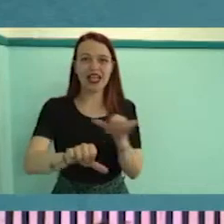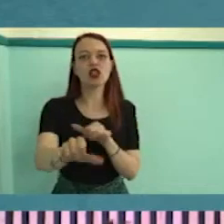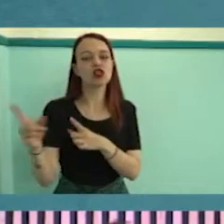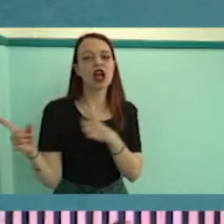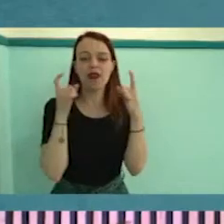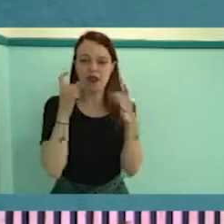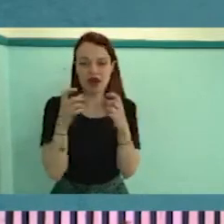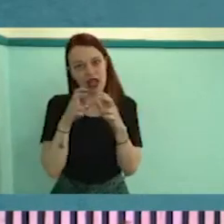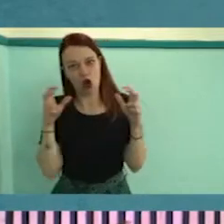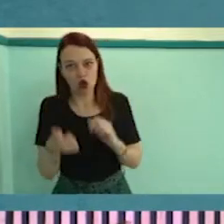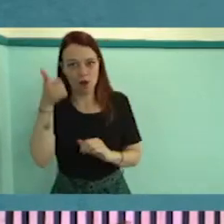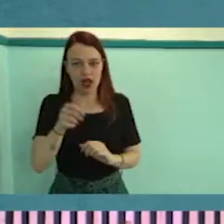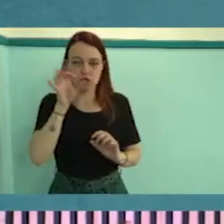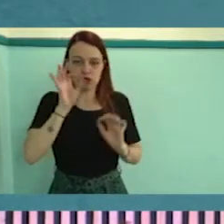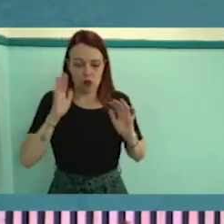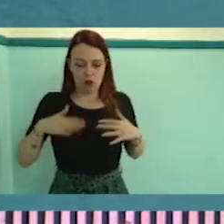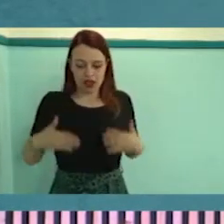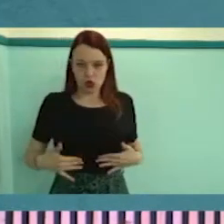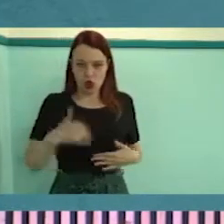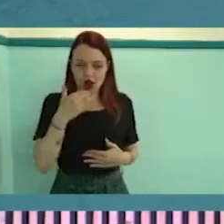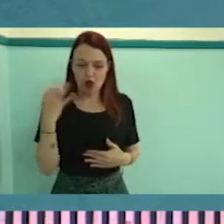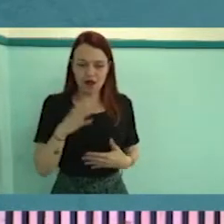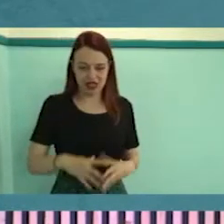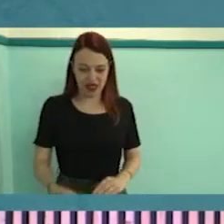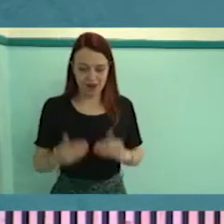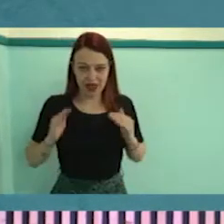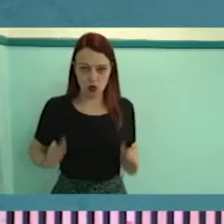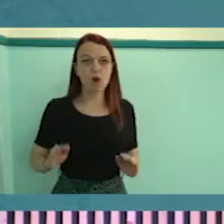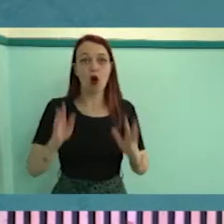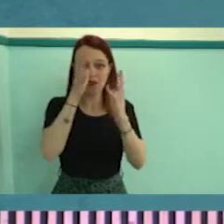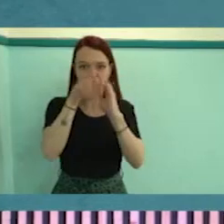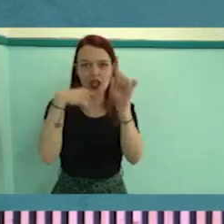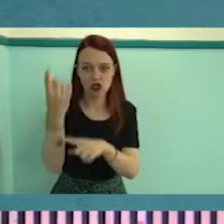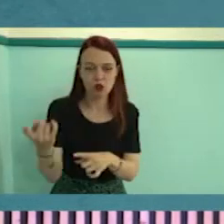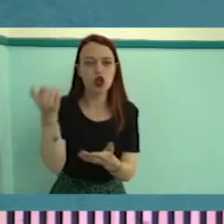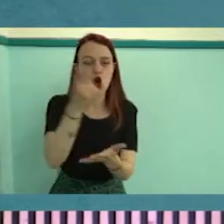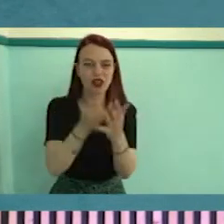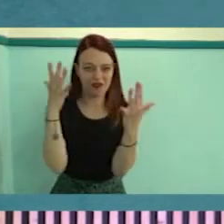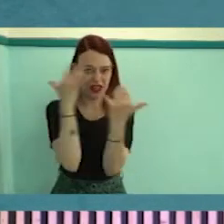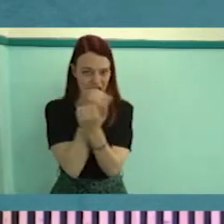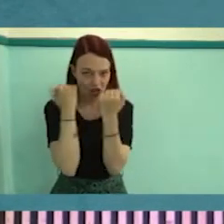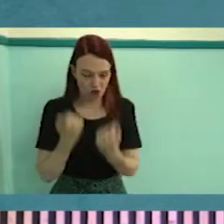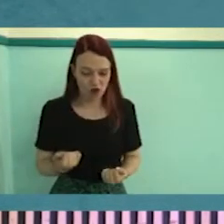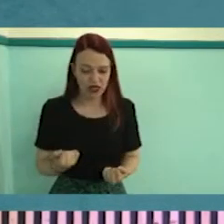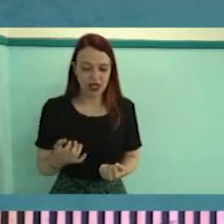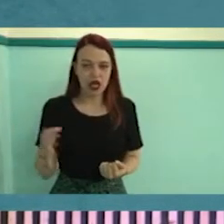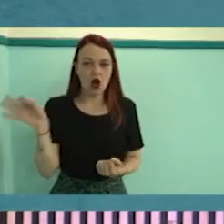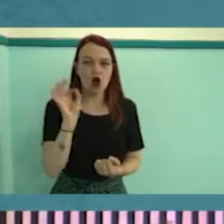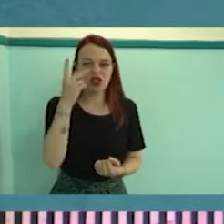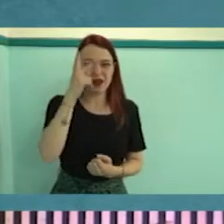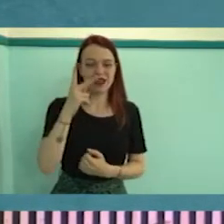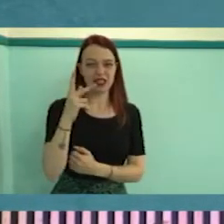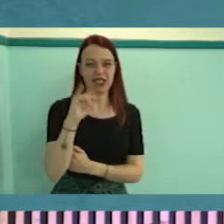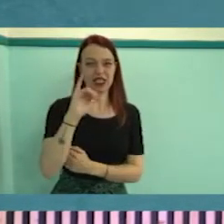PR te tienes que hacer porque es que y pechos y todo te tienes que poner y luego a los 10 años otra vez volvemos a la era de la delgadez extrema y luego llega Kim Kardashian a